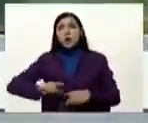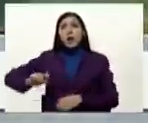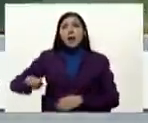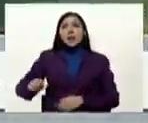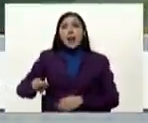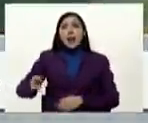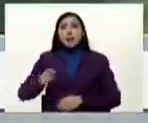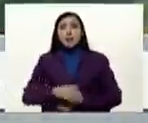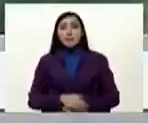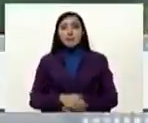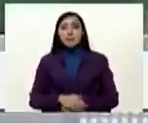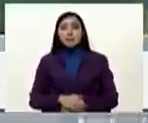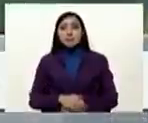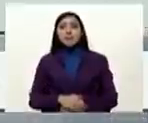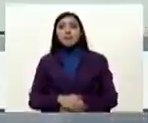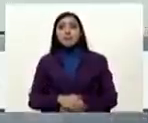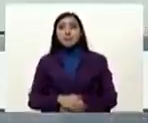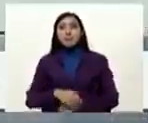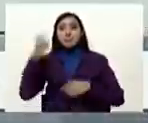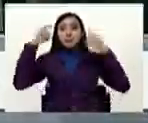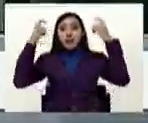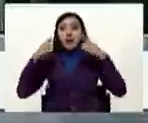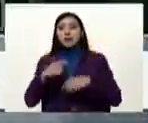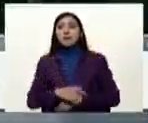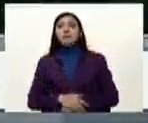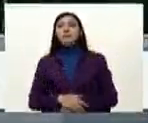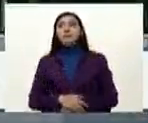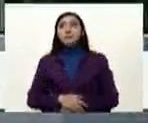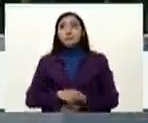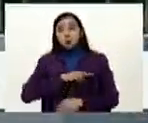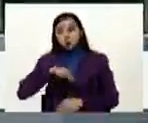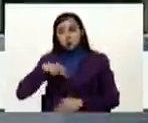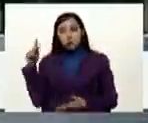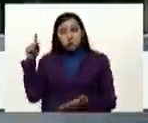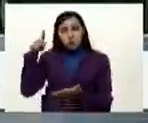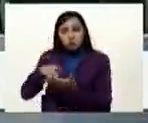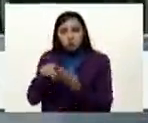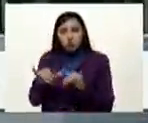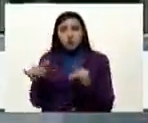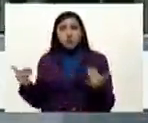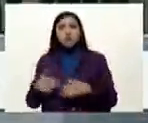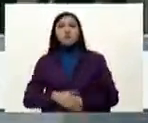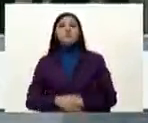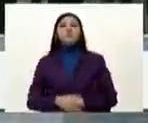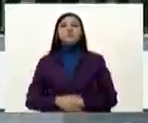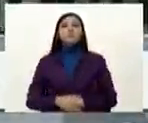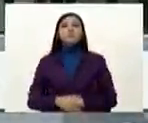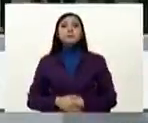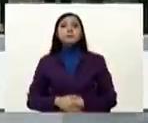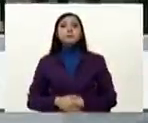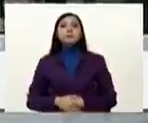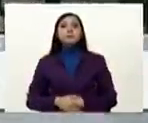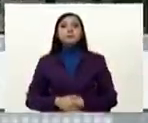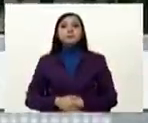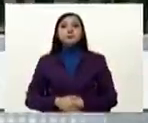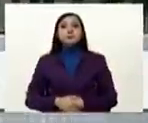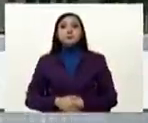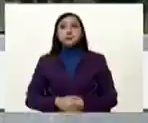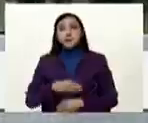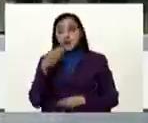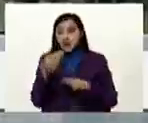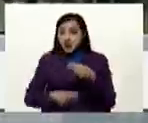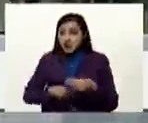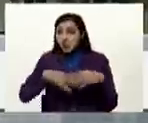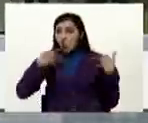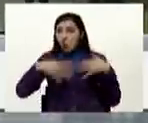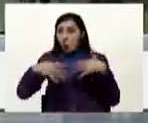Chávez, Chara Chávez. Allá estuvimos, en Chara Chávez, hicimos una